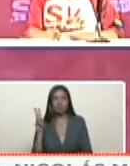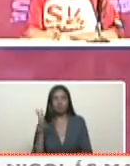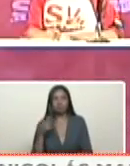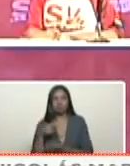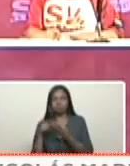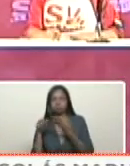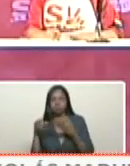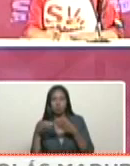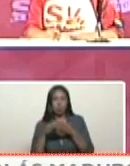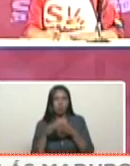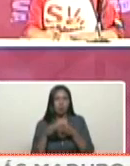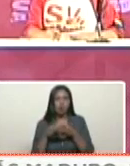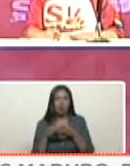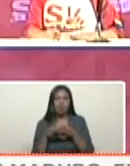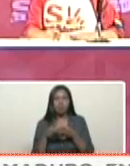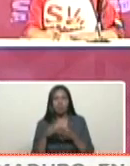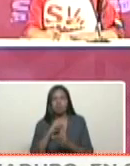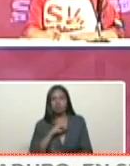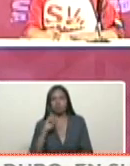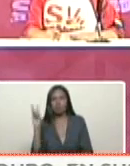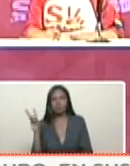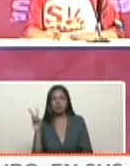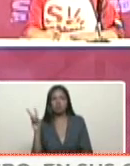Maigualida Vargas,